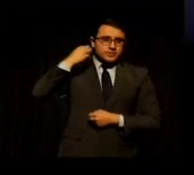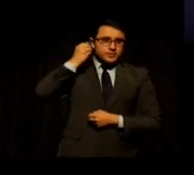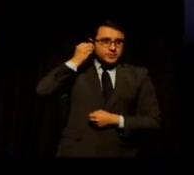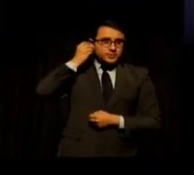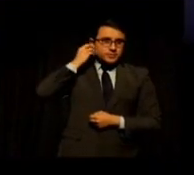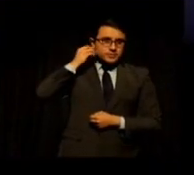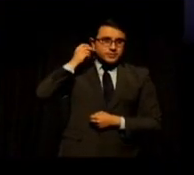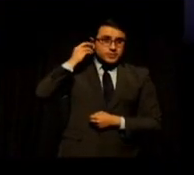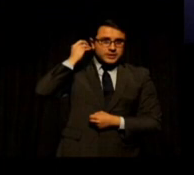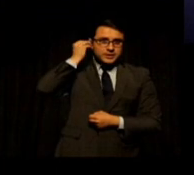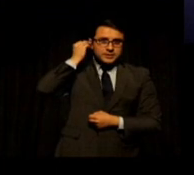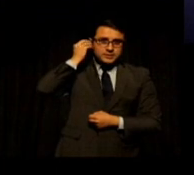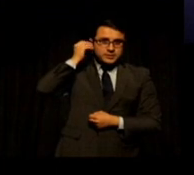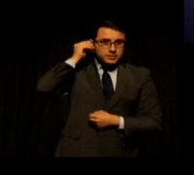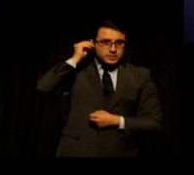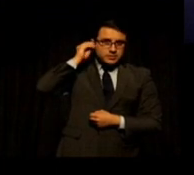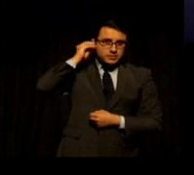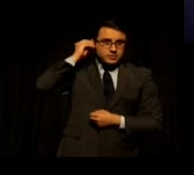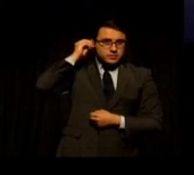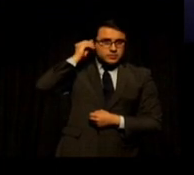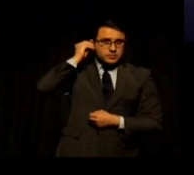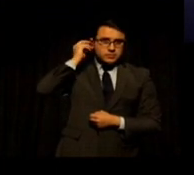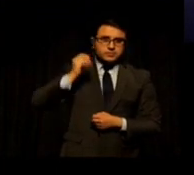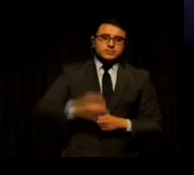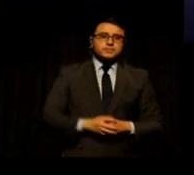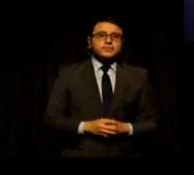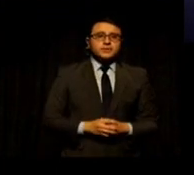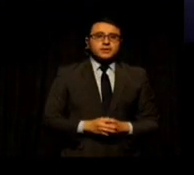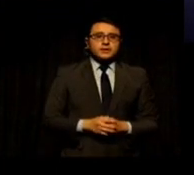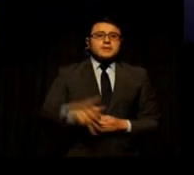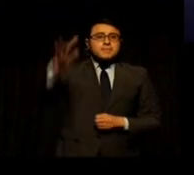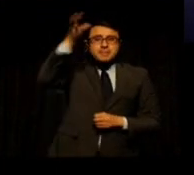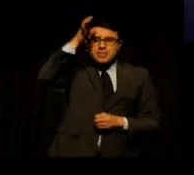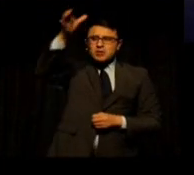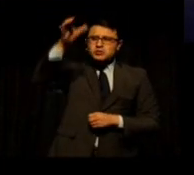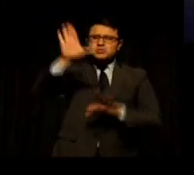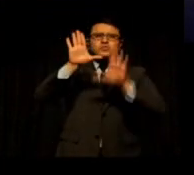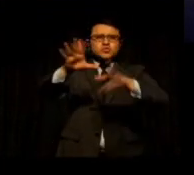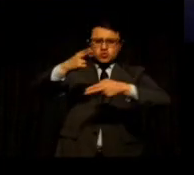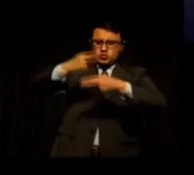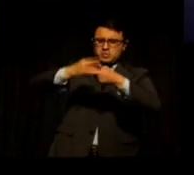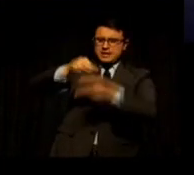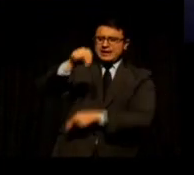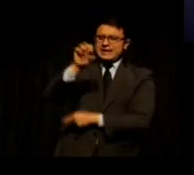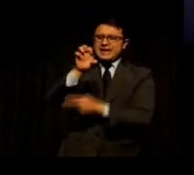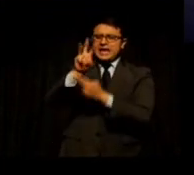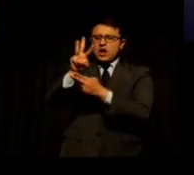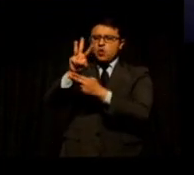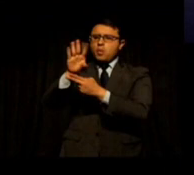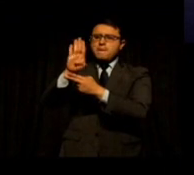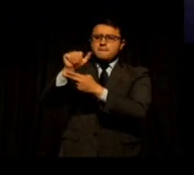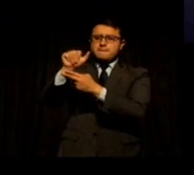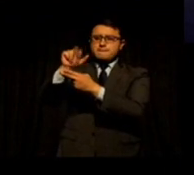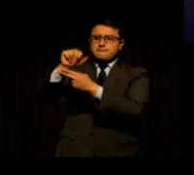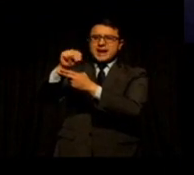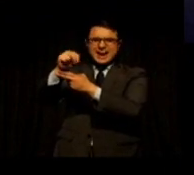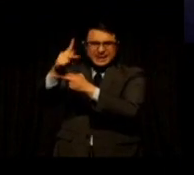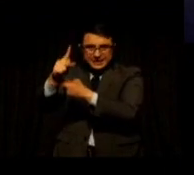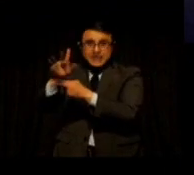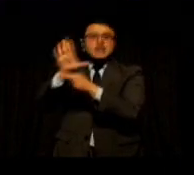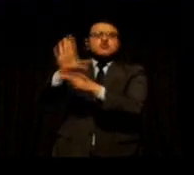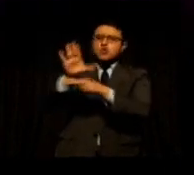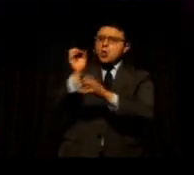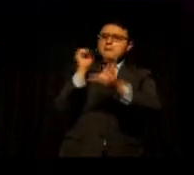en expandir este concepto de nu bank que es el banco que le llega a los jóvenes